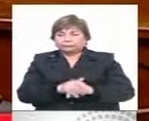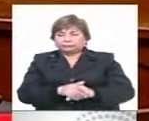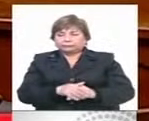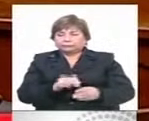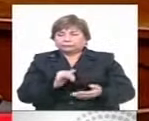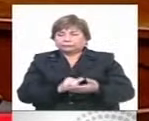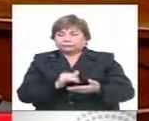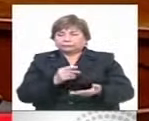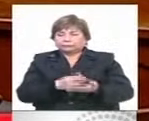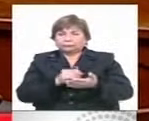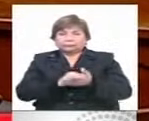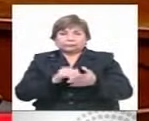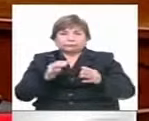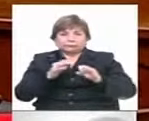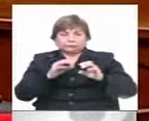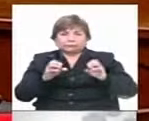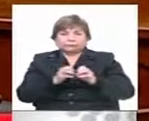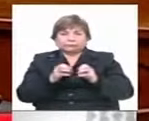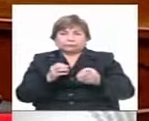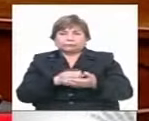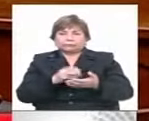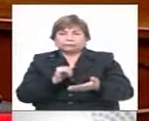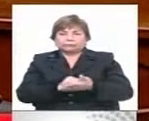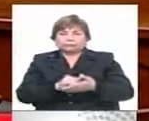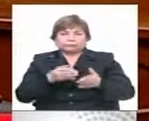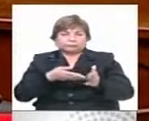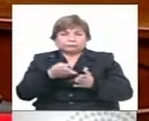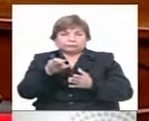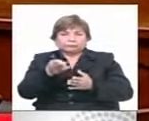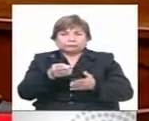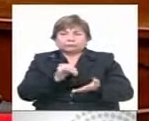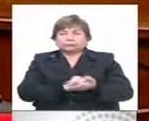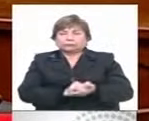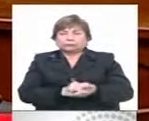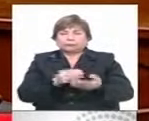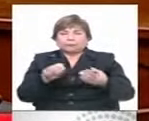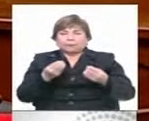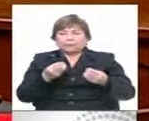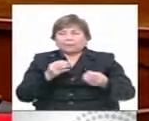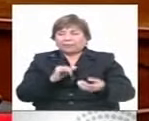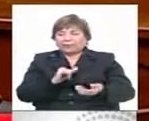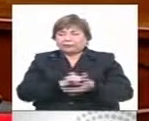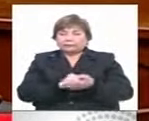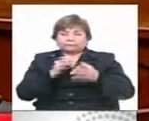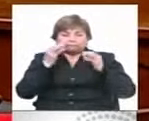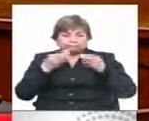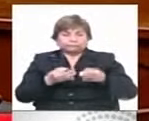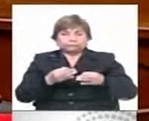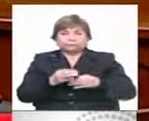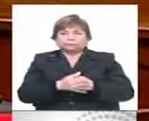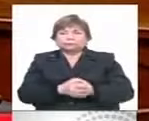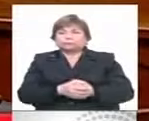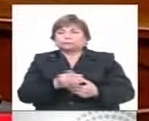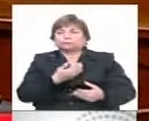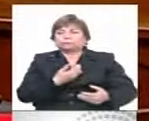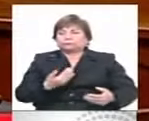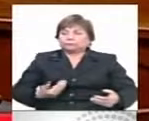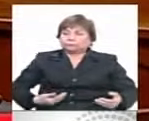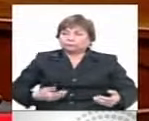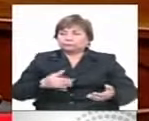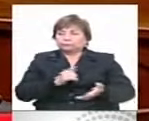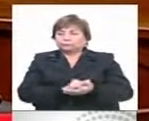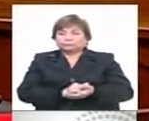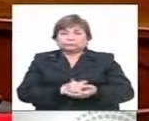cauce del proceso de descentralización de manera concertada, coordinada, consensuada, entre gobierno central,